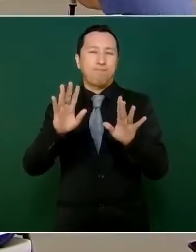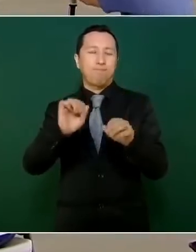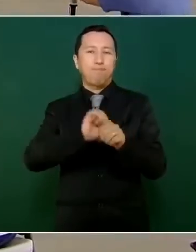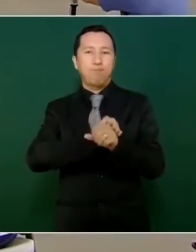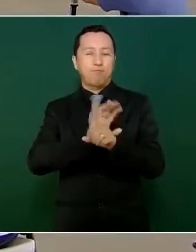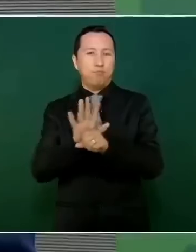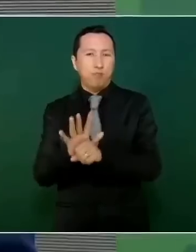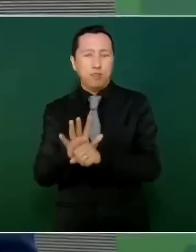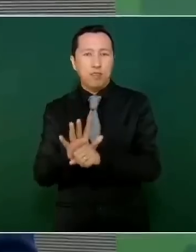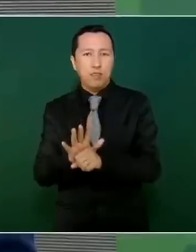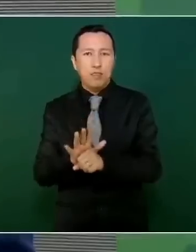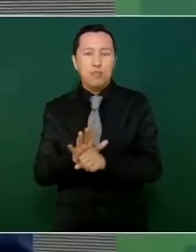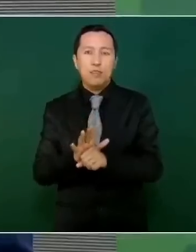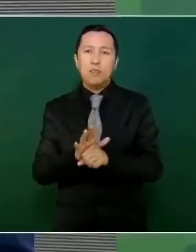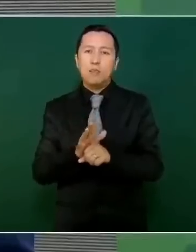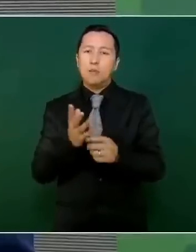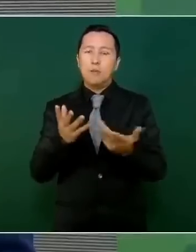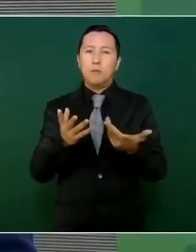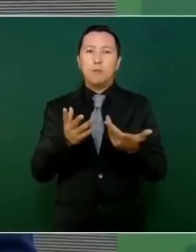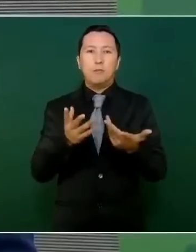que detener ese plan